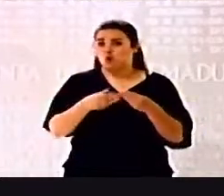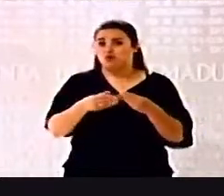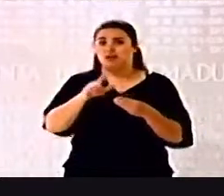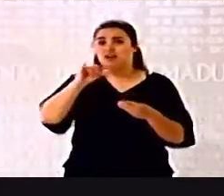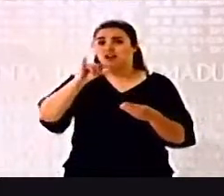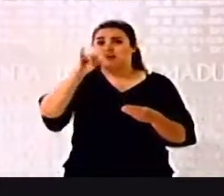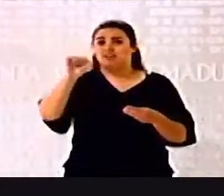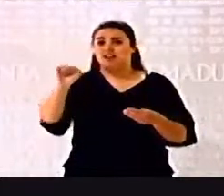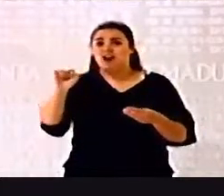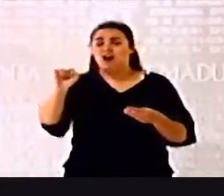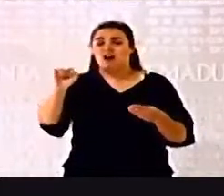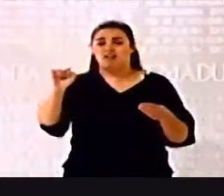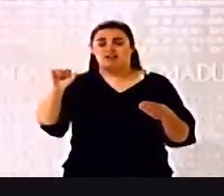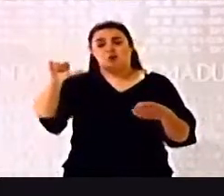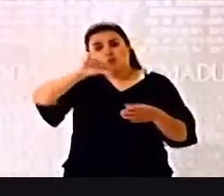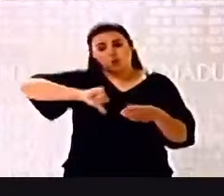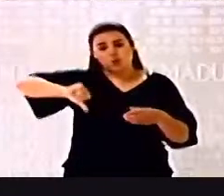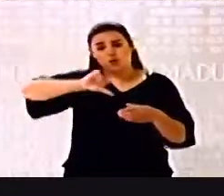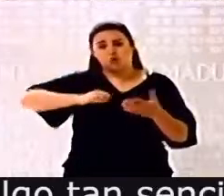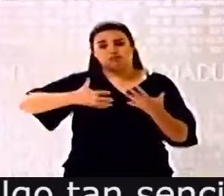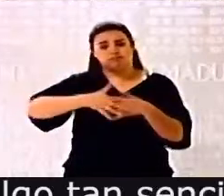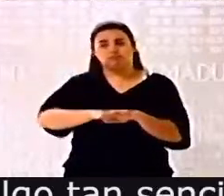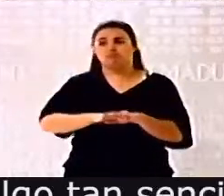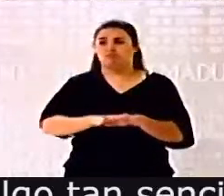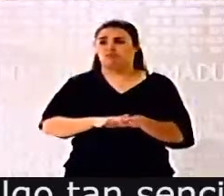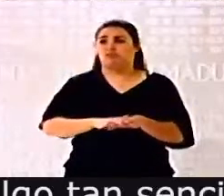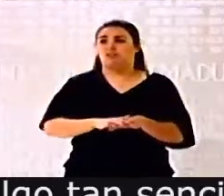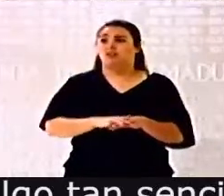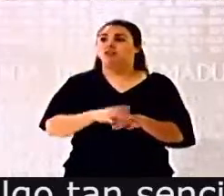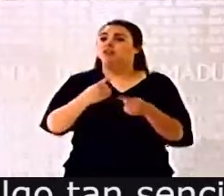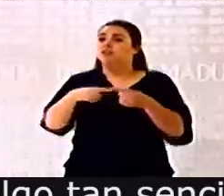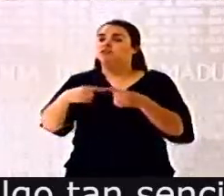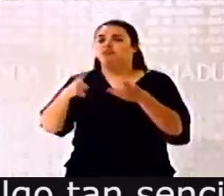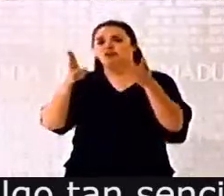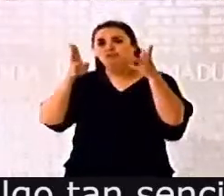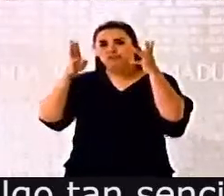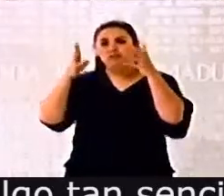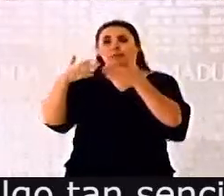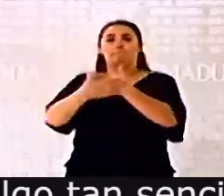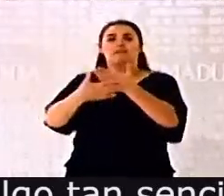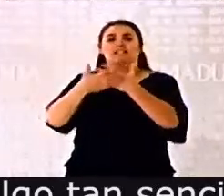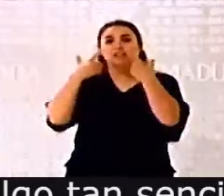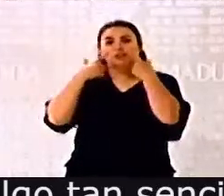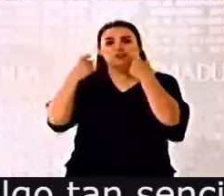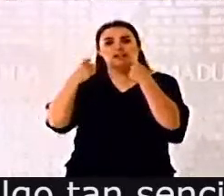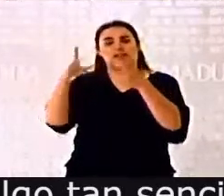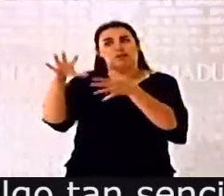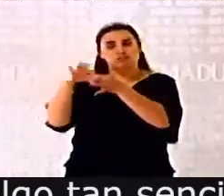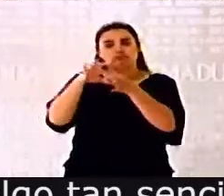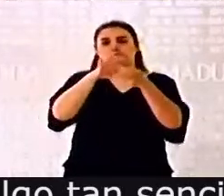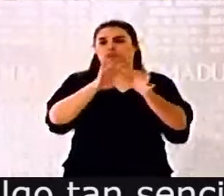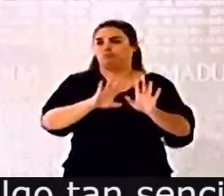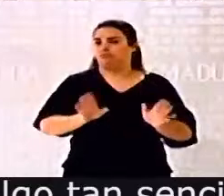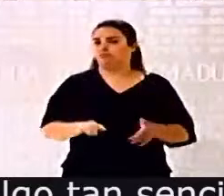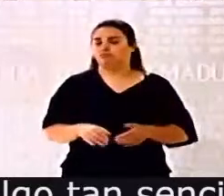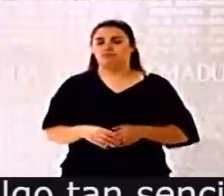lejía rebajada en las dosis en las que recomienda el Ministerio de Sanidad.